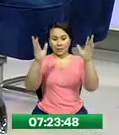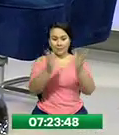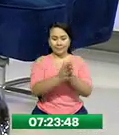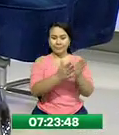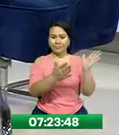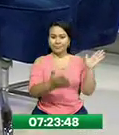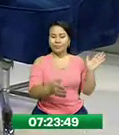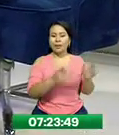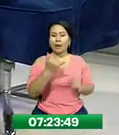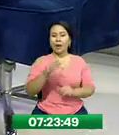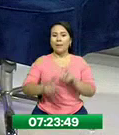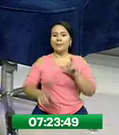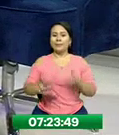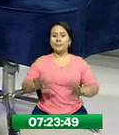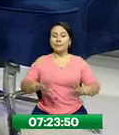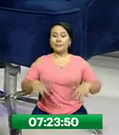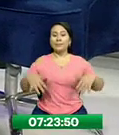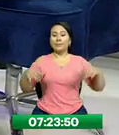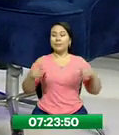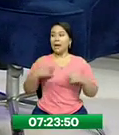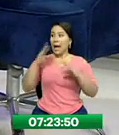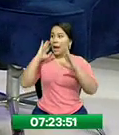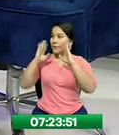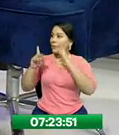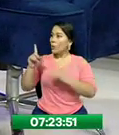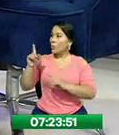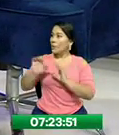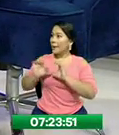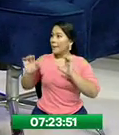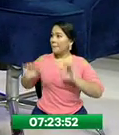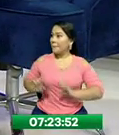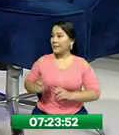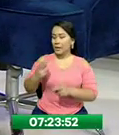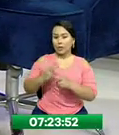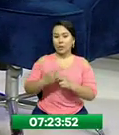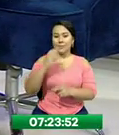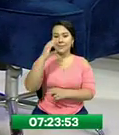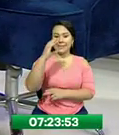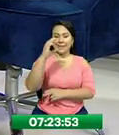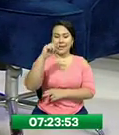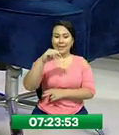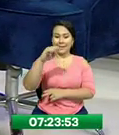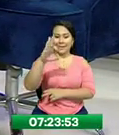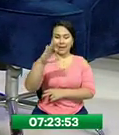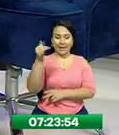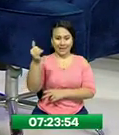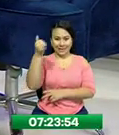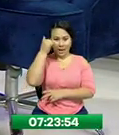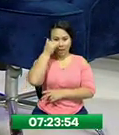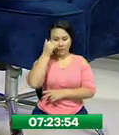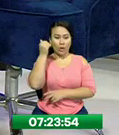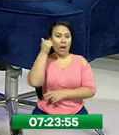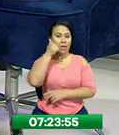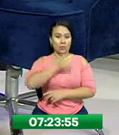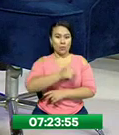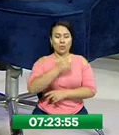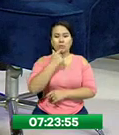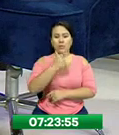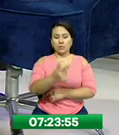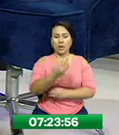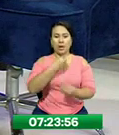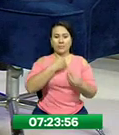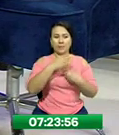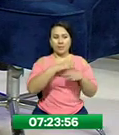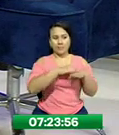la atención del colectivo ciudadano. Una de esas empresas es la Corporación Nacional de Telecomunicaciones. Para conocer la versión oficial